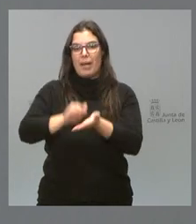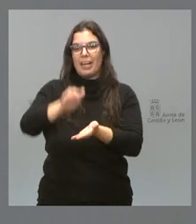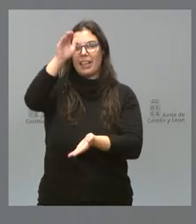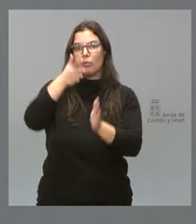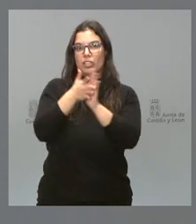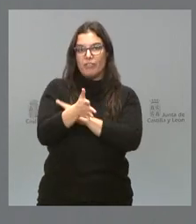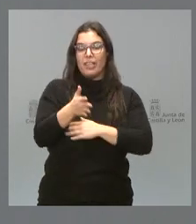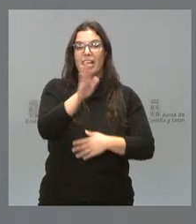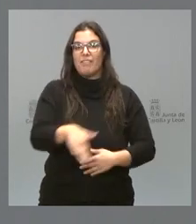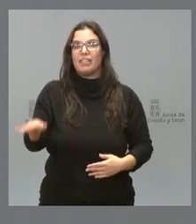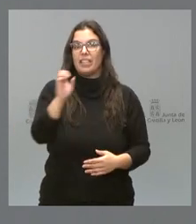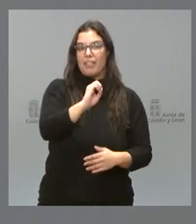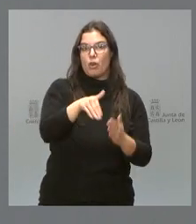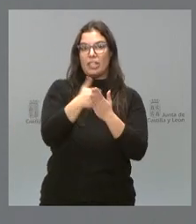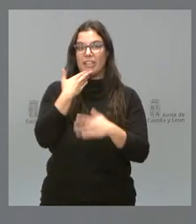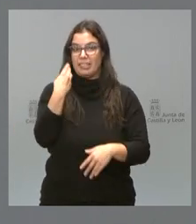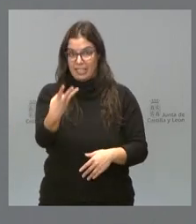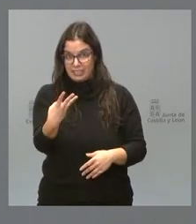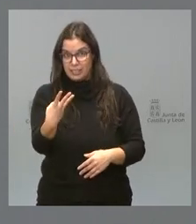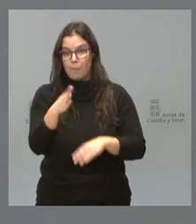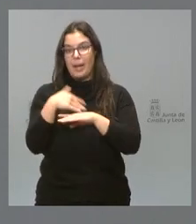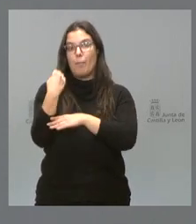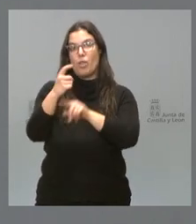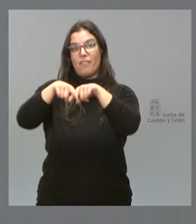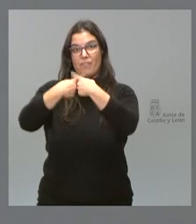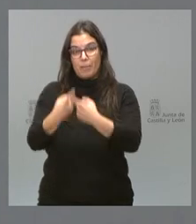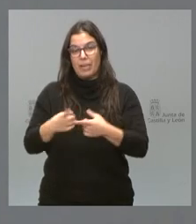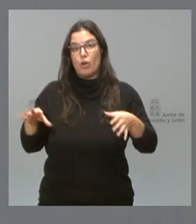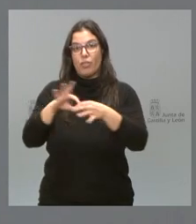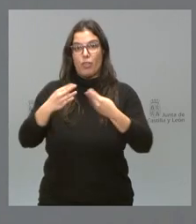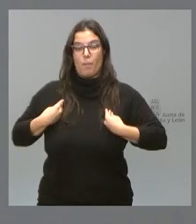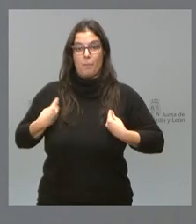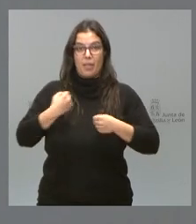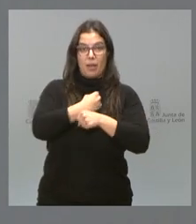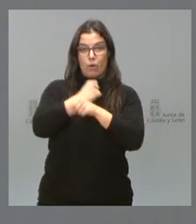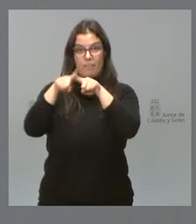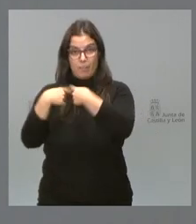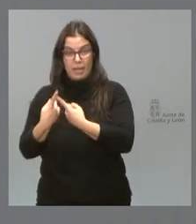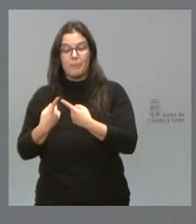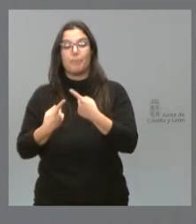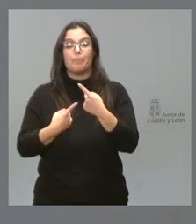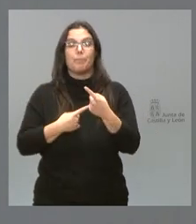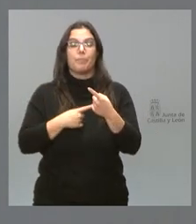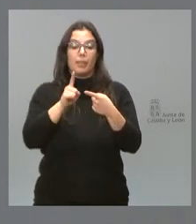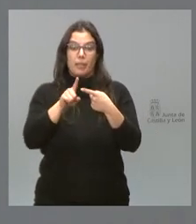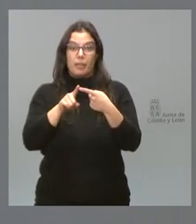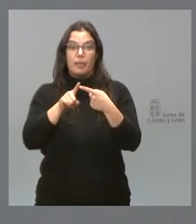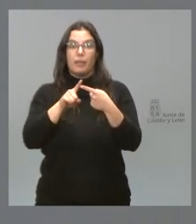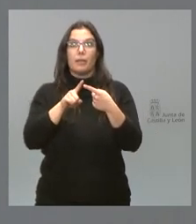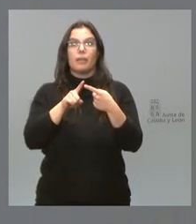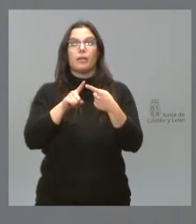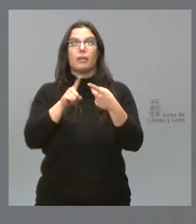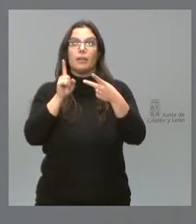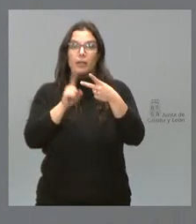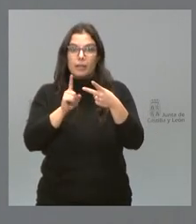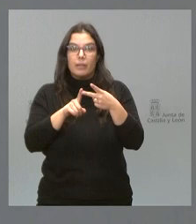de 0 a 3 años de apoyo a las familias y conciliación de la vida laboral y familiar ahí se destinan 2 millones de euros